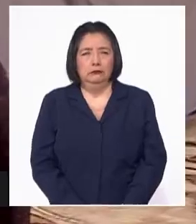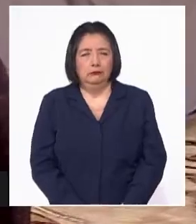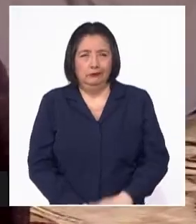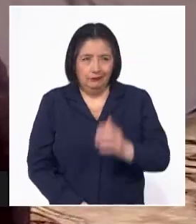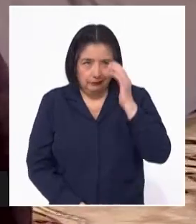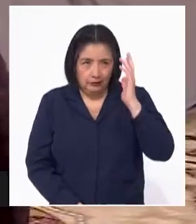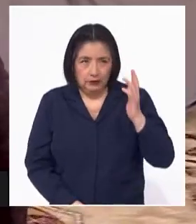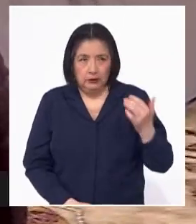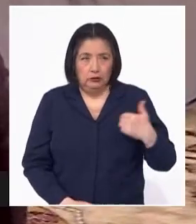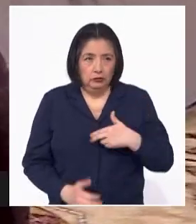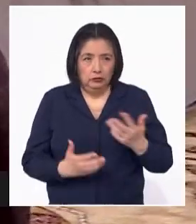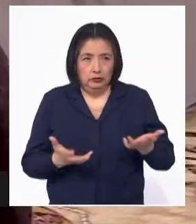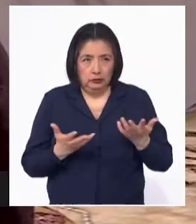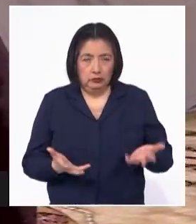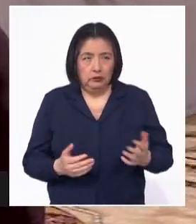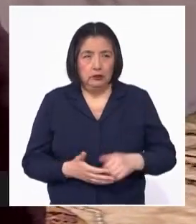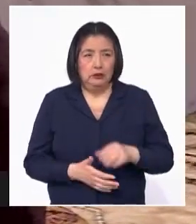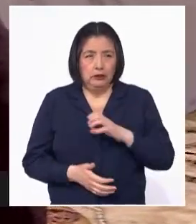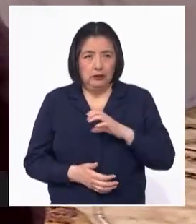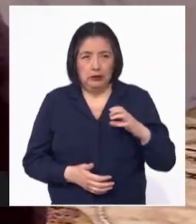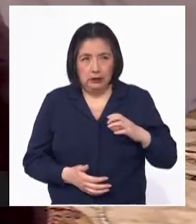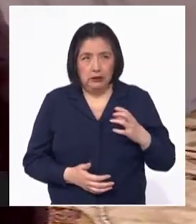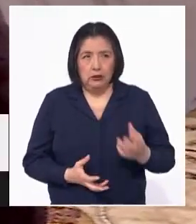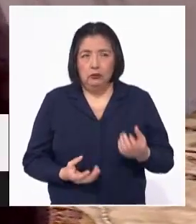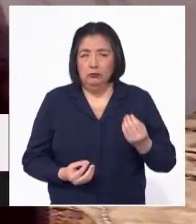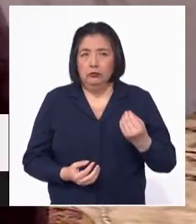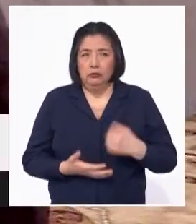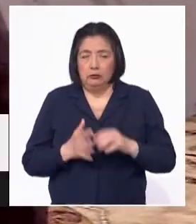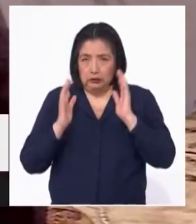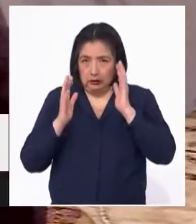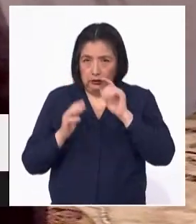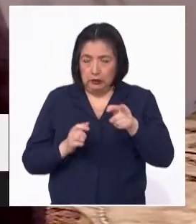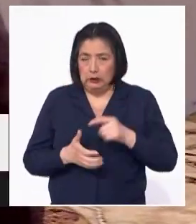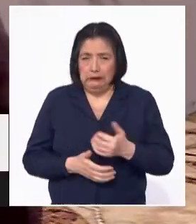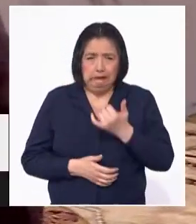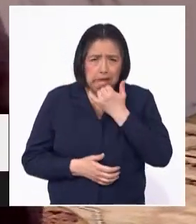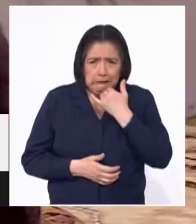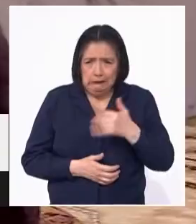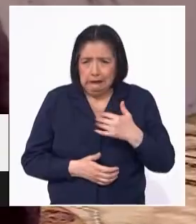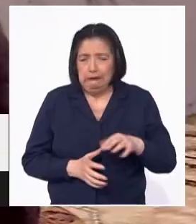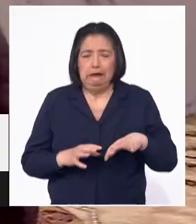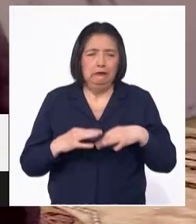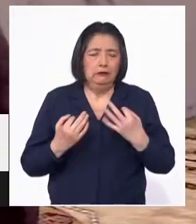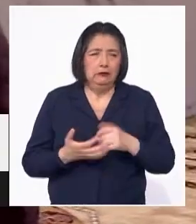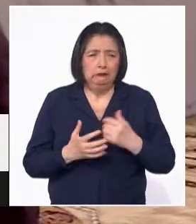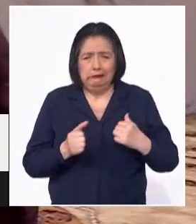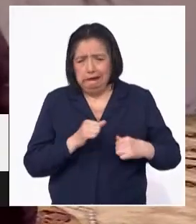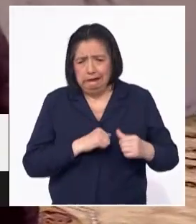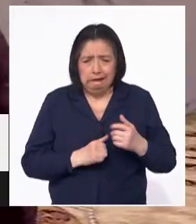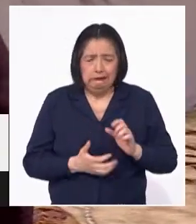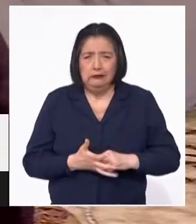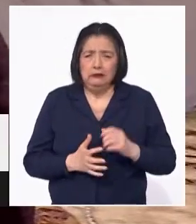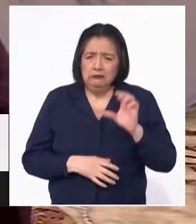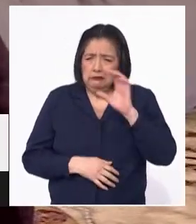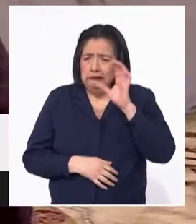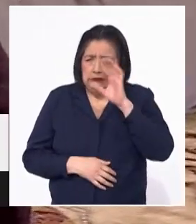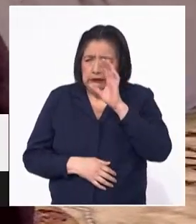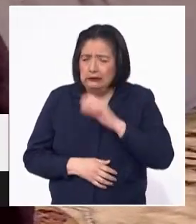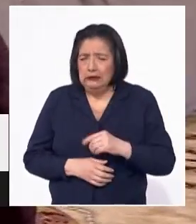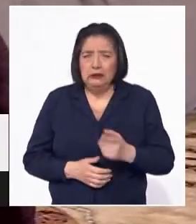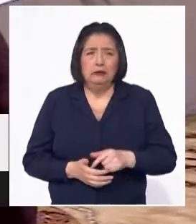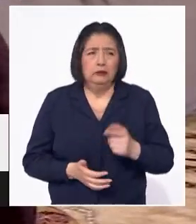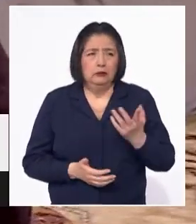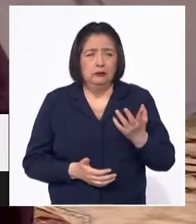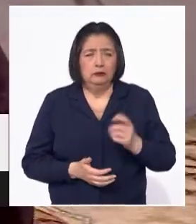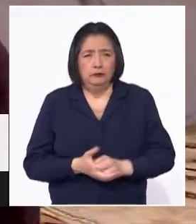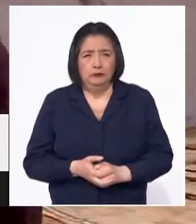¿Cómo están? Nosotros estamos ahora en el Callao porque vamos a escuchar el drama de una familia que está buscando desesperadamente a una